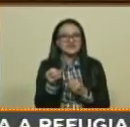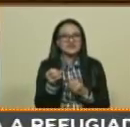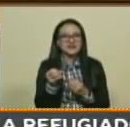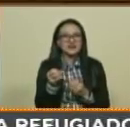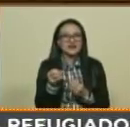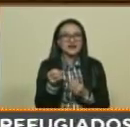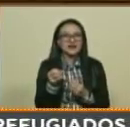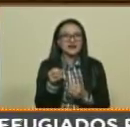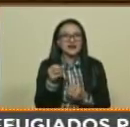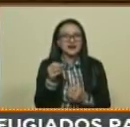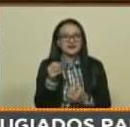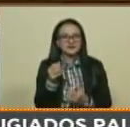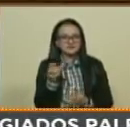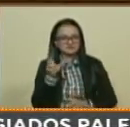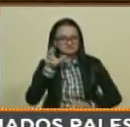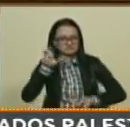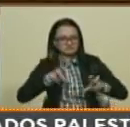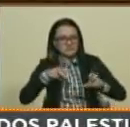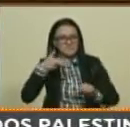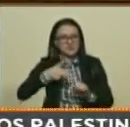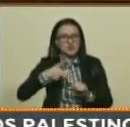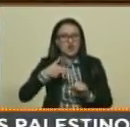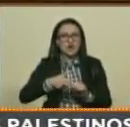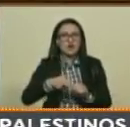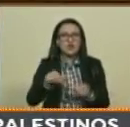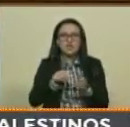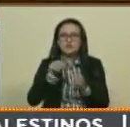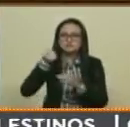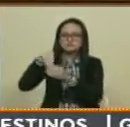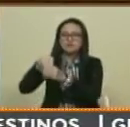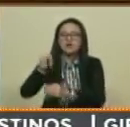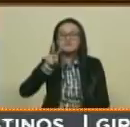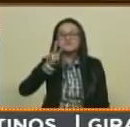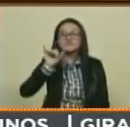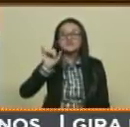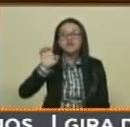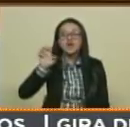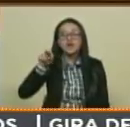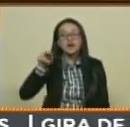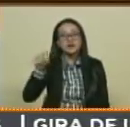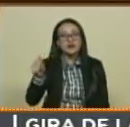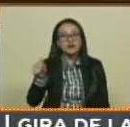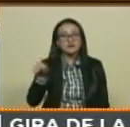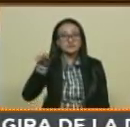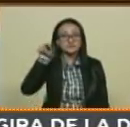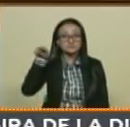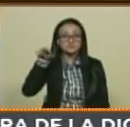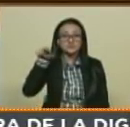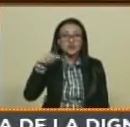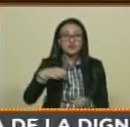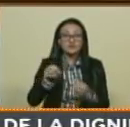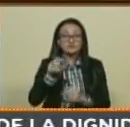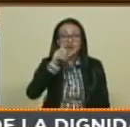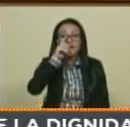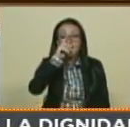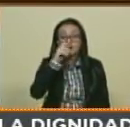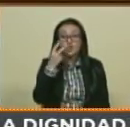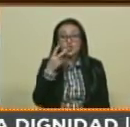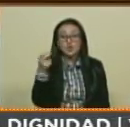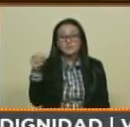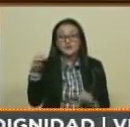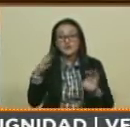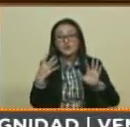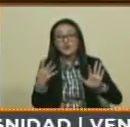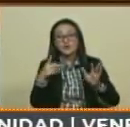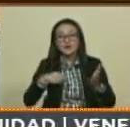Viena. Ajá, pero vean ustedes. Se determinó que esa oficina suscribió en el año 2009... un